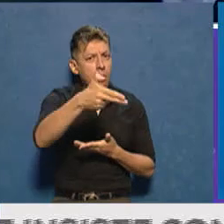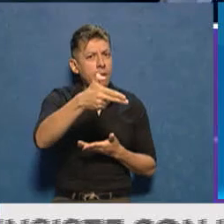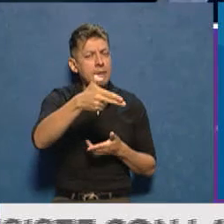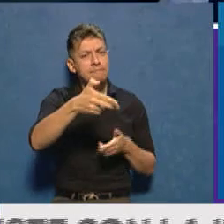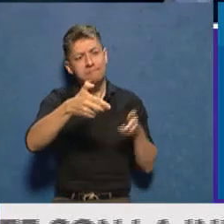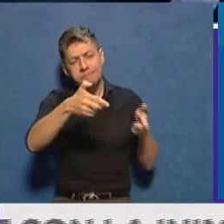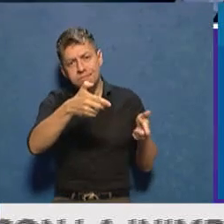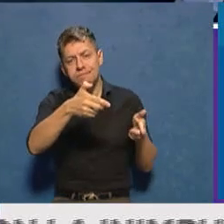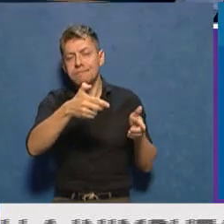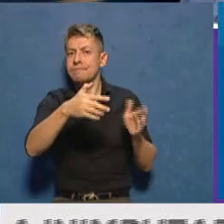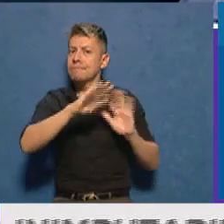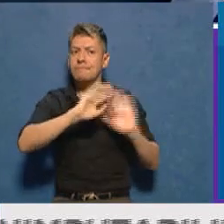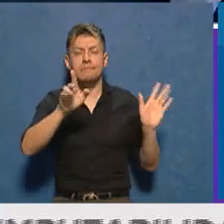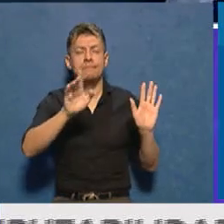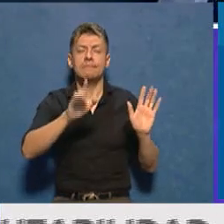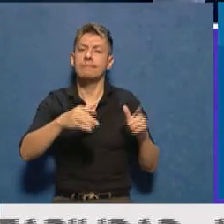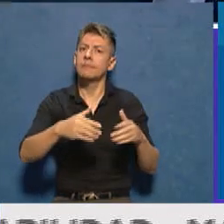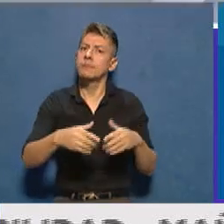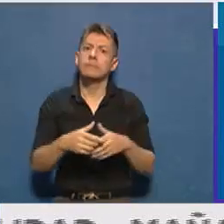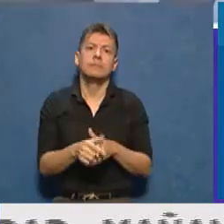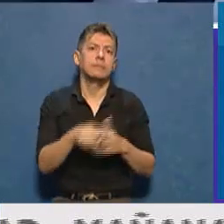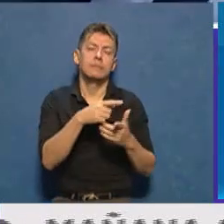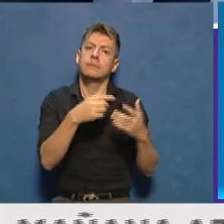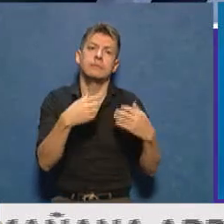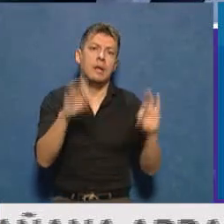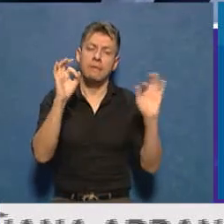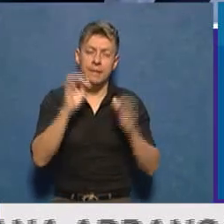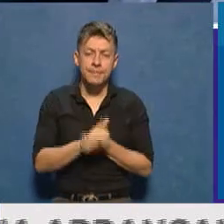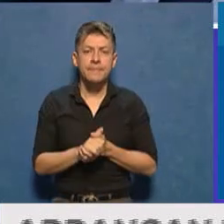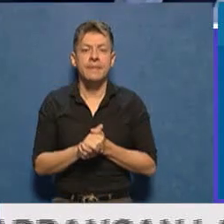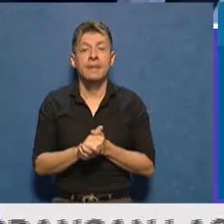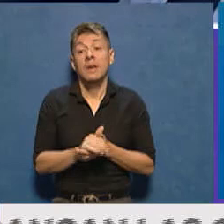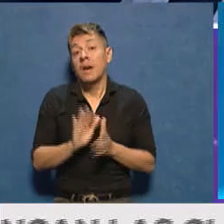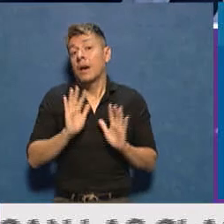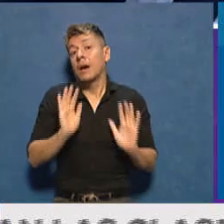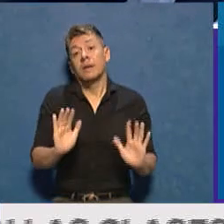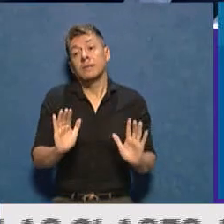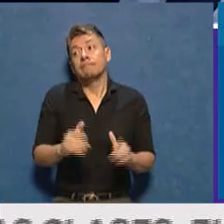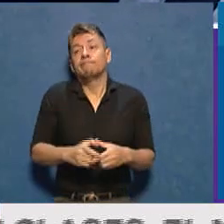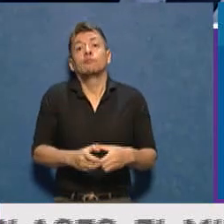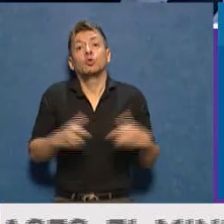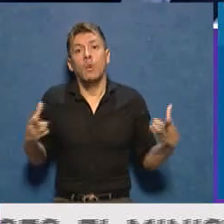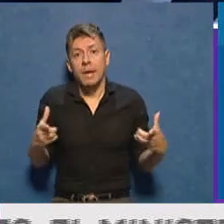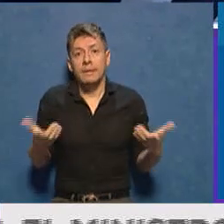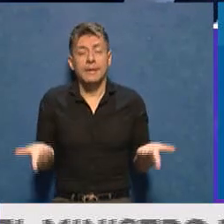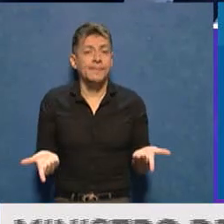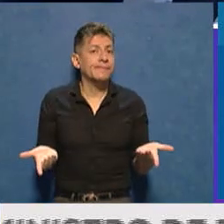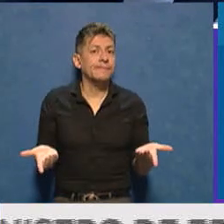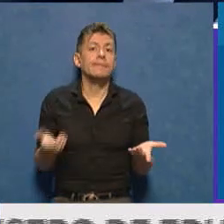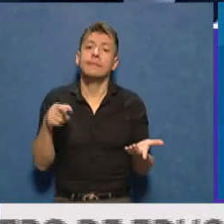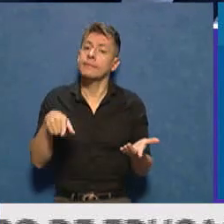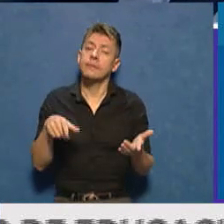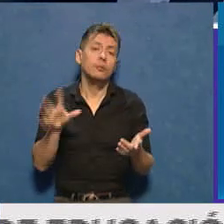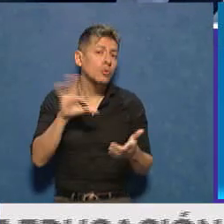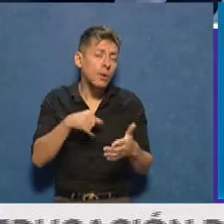afortunadamente he accedido a entregarle la recaudación. Estamos expuestos a eso, pero realmente acá hay que luchar a todos los días,